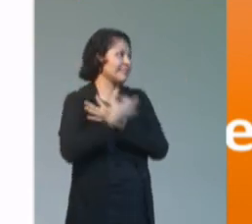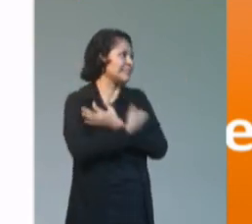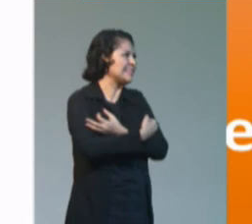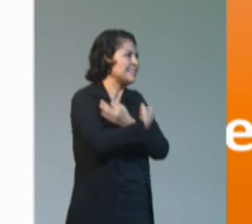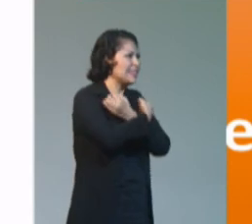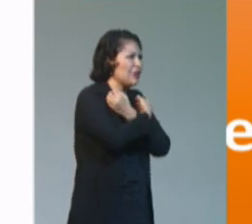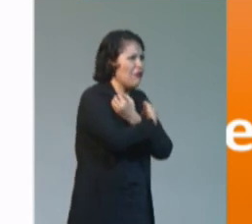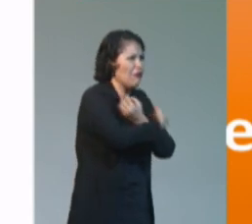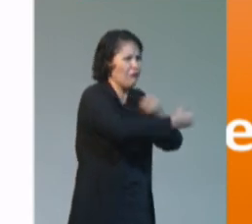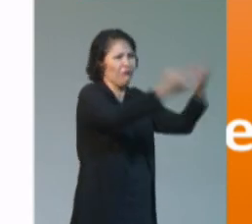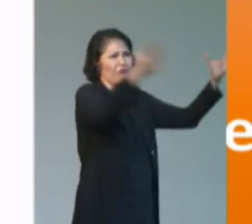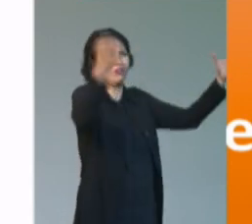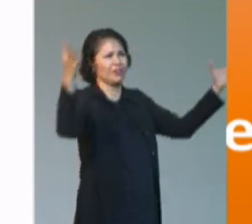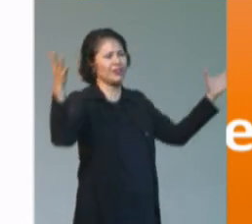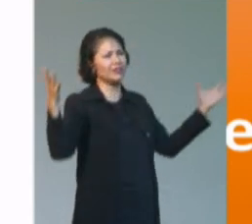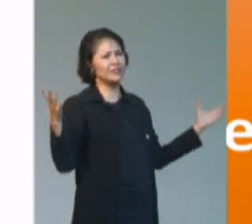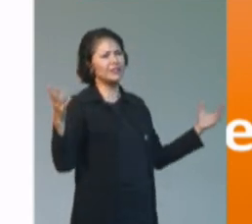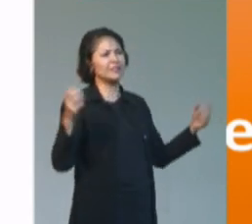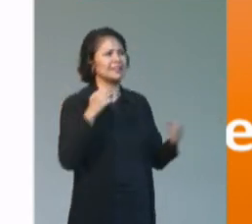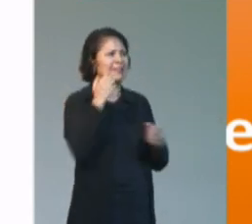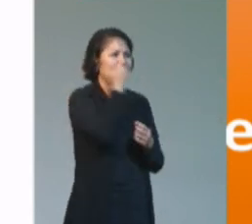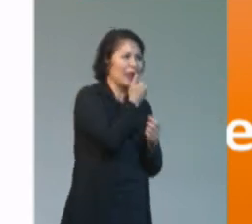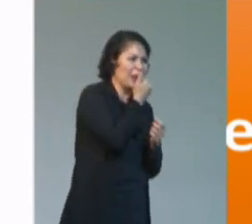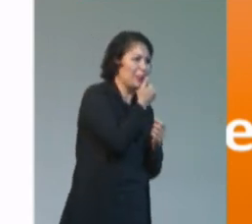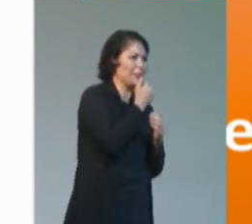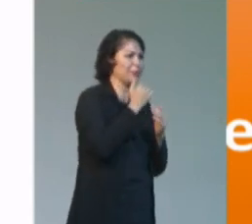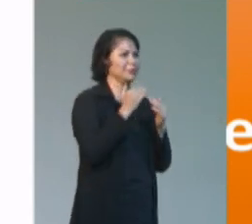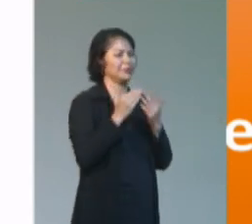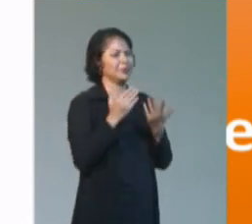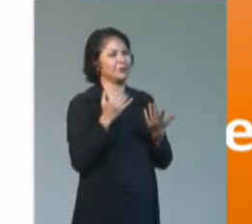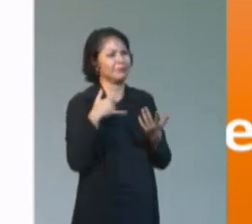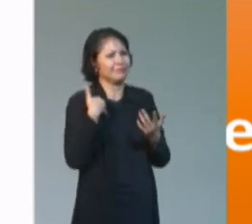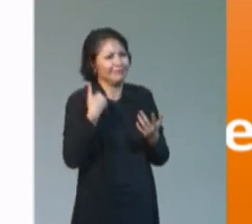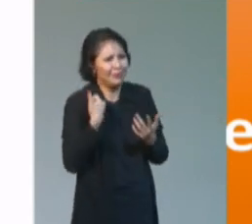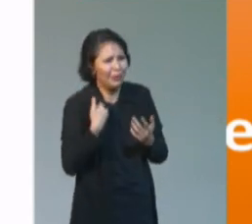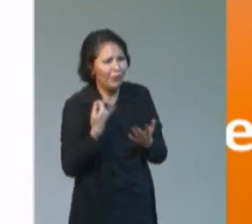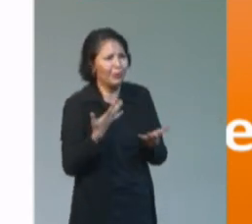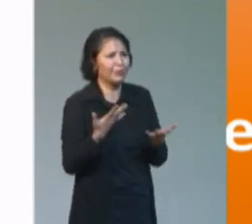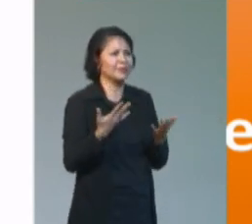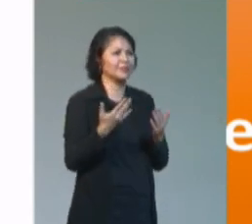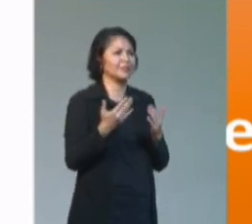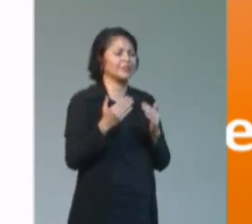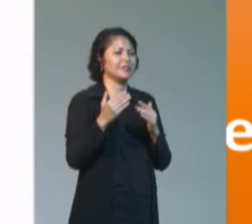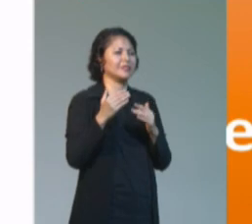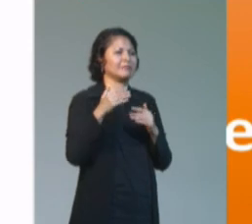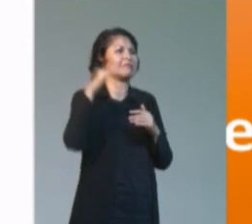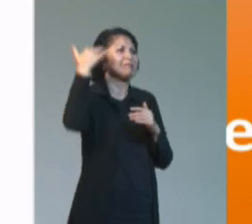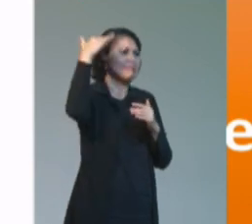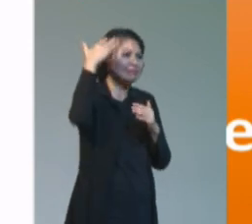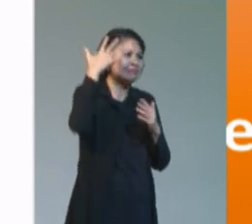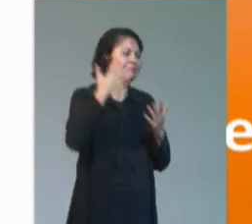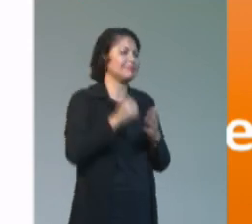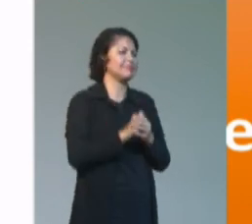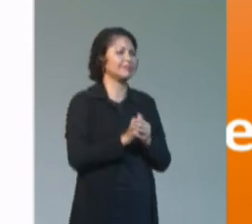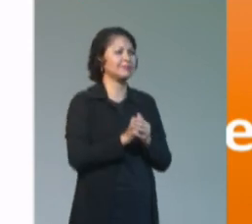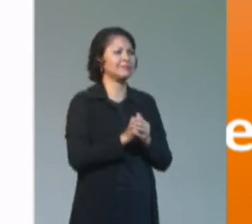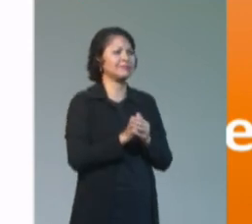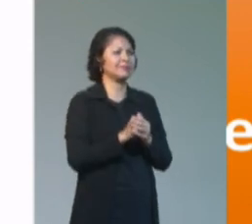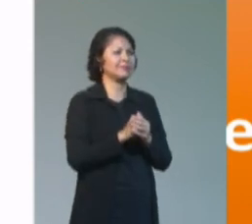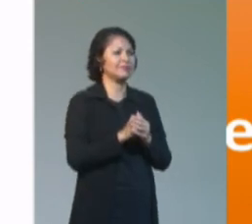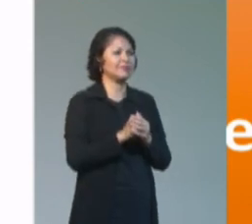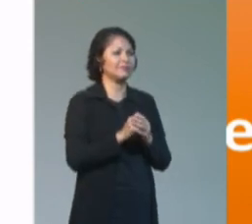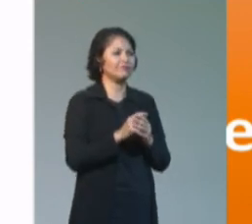en diferentes con diferentes estudiantes estudiantes que empiezan estudiantes que finalizan y estudiantes que se